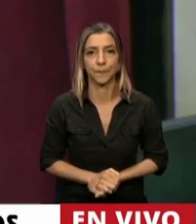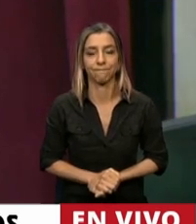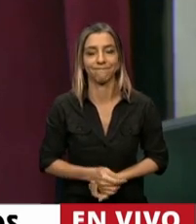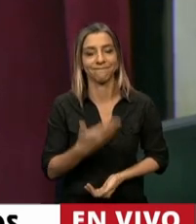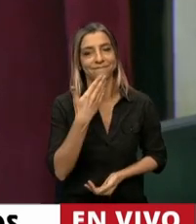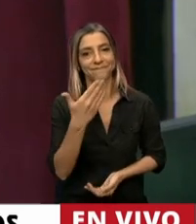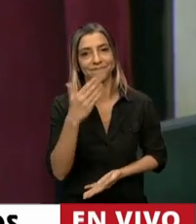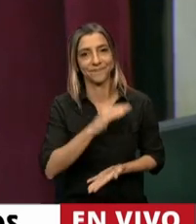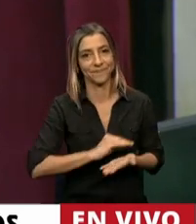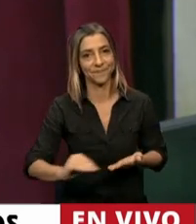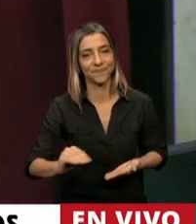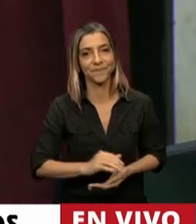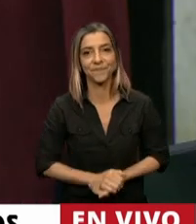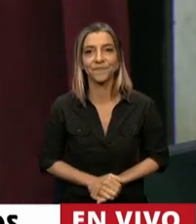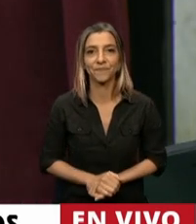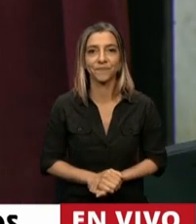Gracias, diputado.